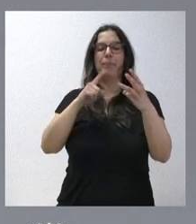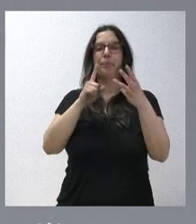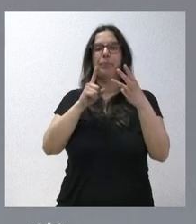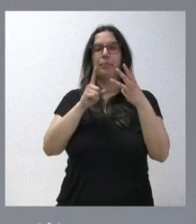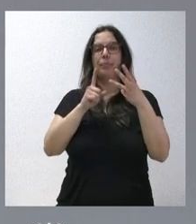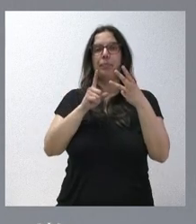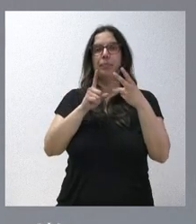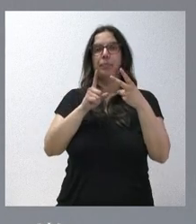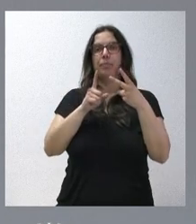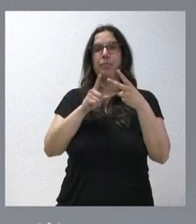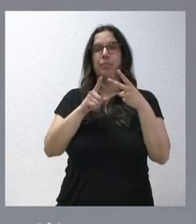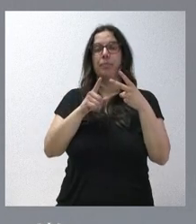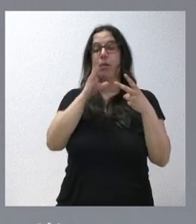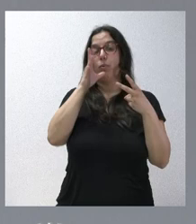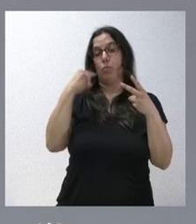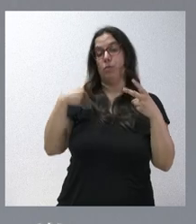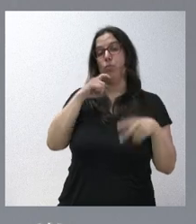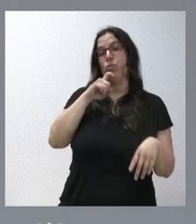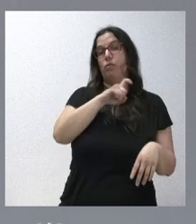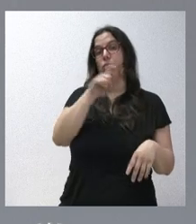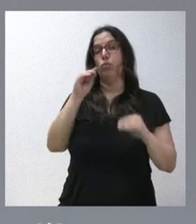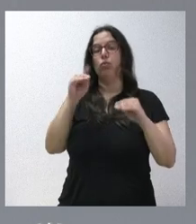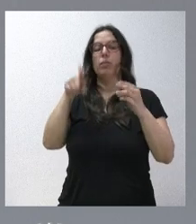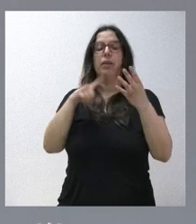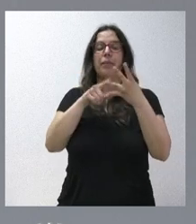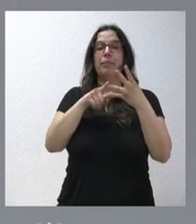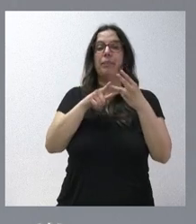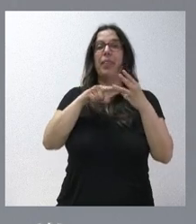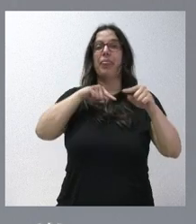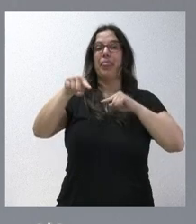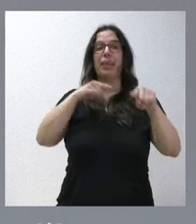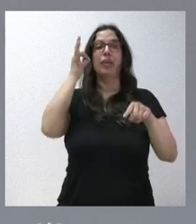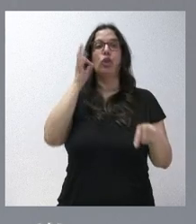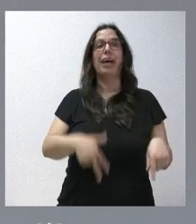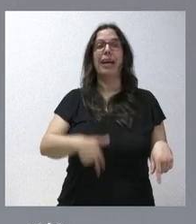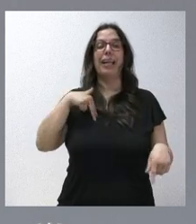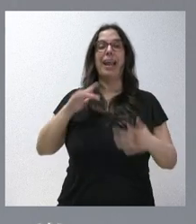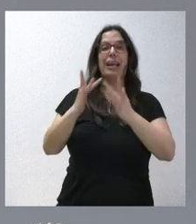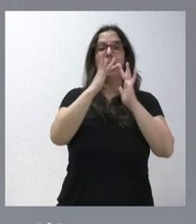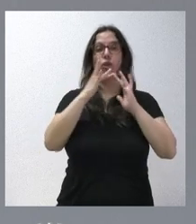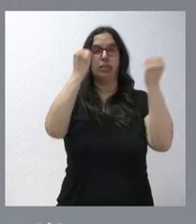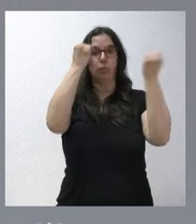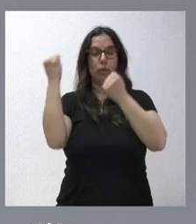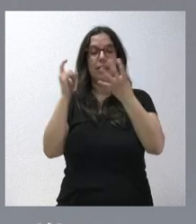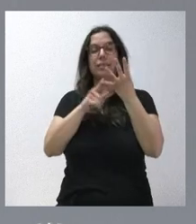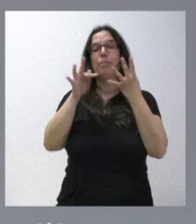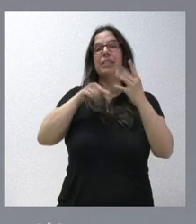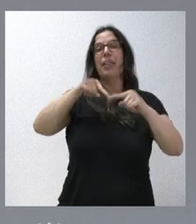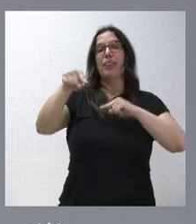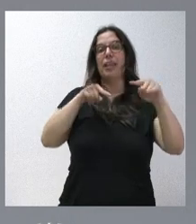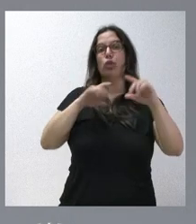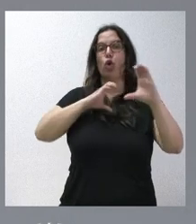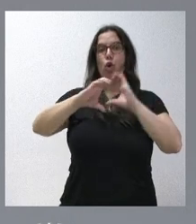objeto de esta fundación la directora general de relaciones institucionales y el director de